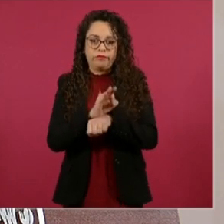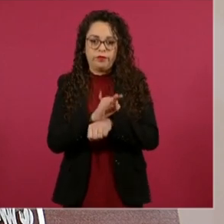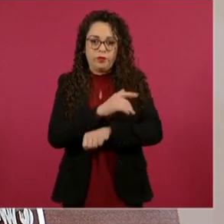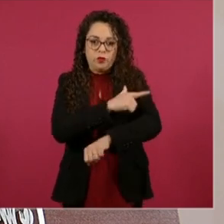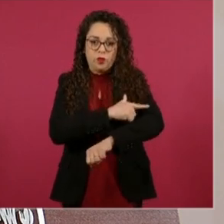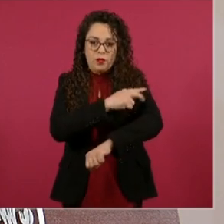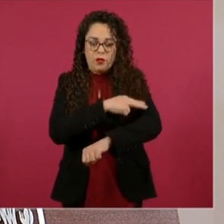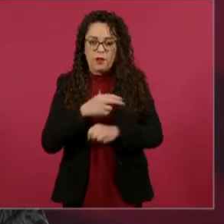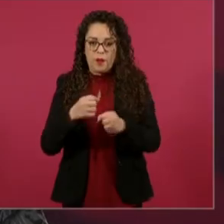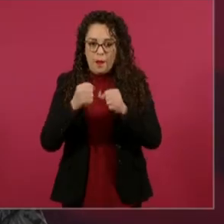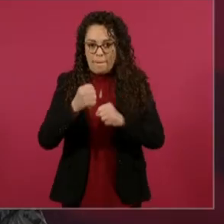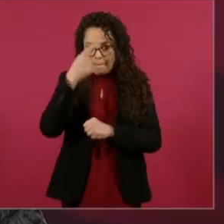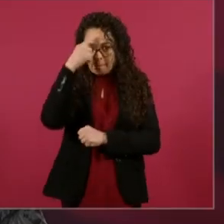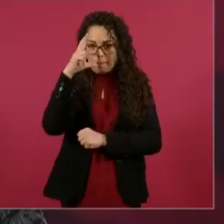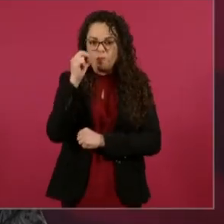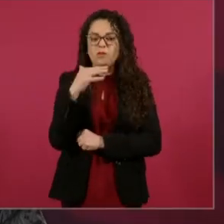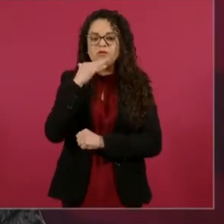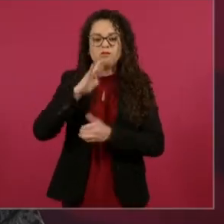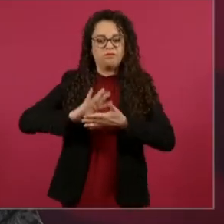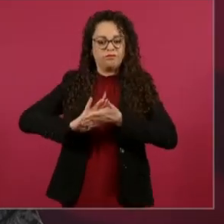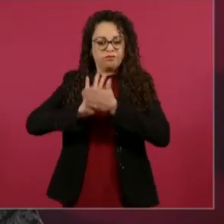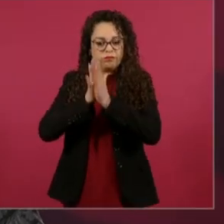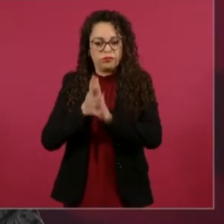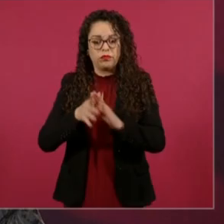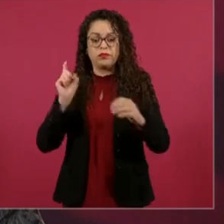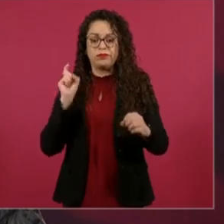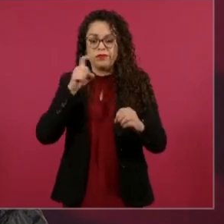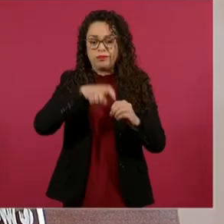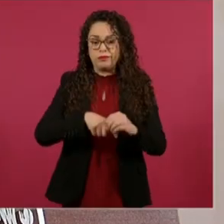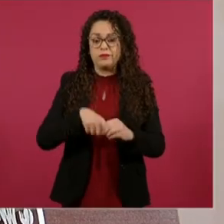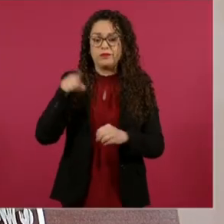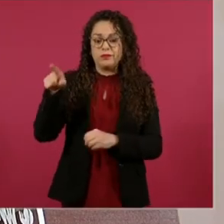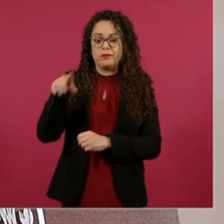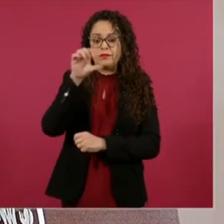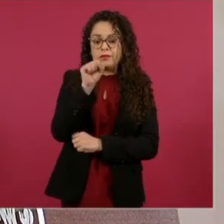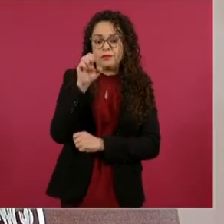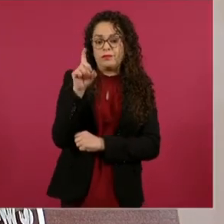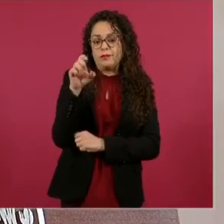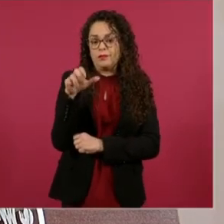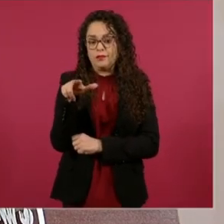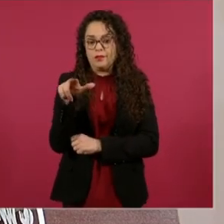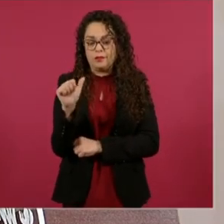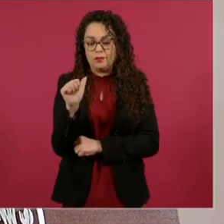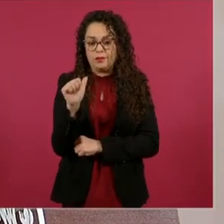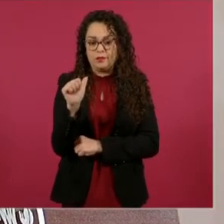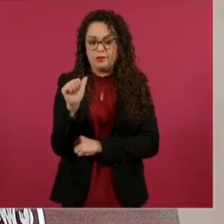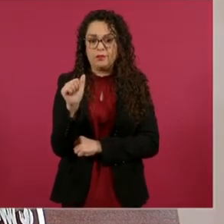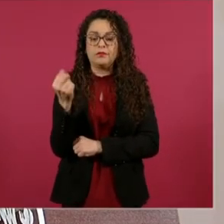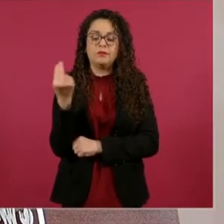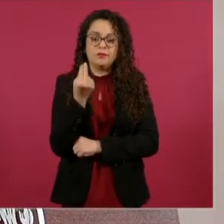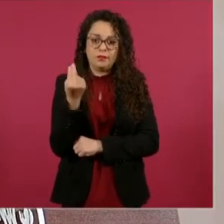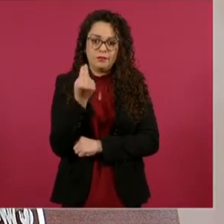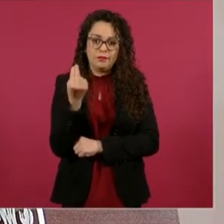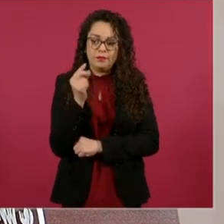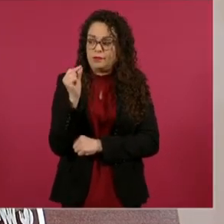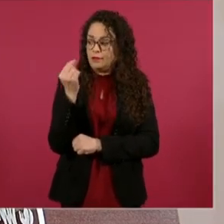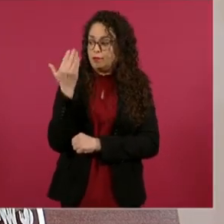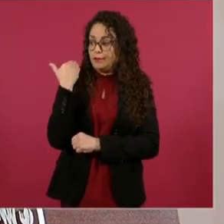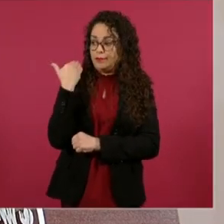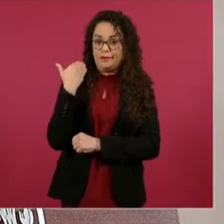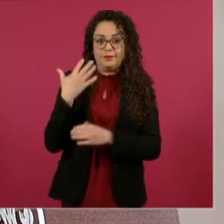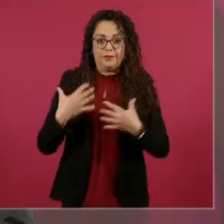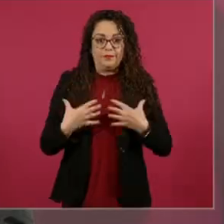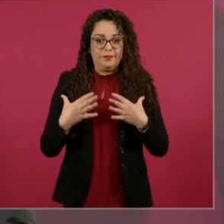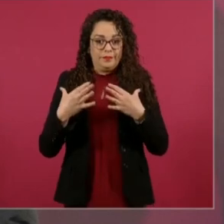pertenezca a la Secretaría de la Defensa Nacional, ello para asegurar que esta institución recién creada, pero que